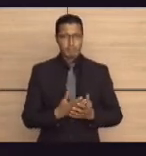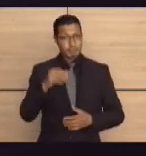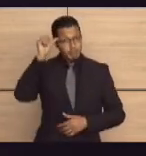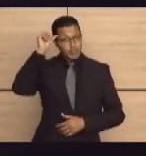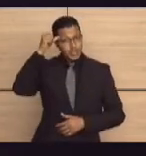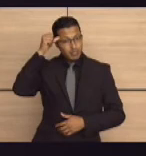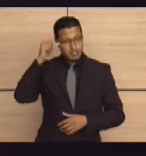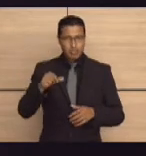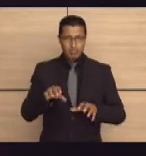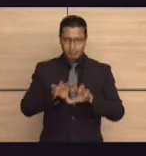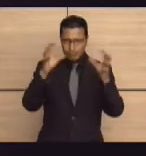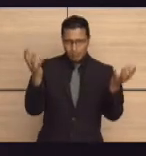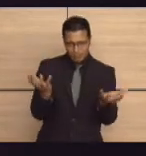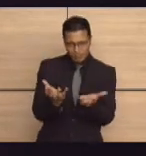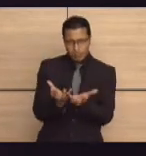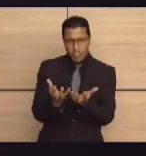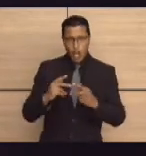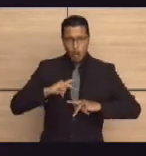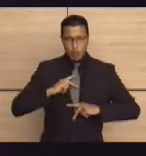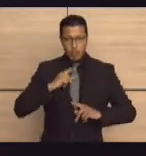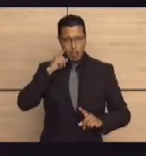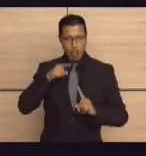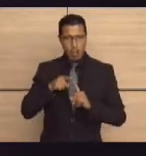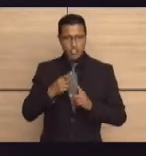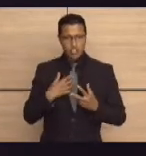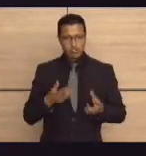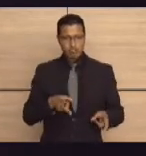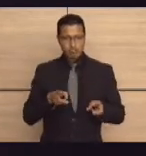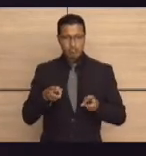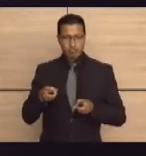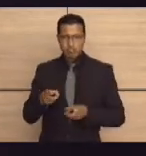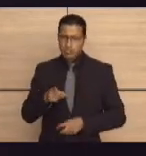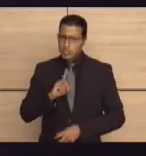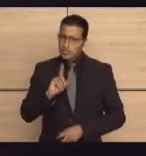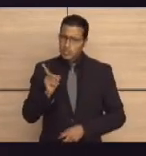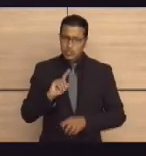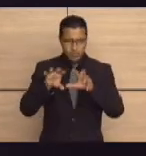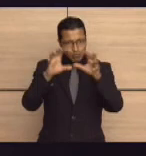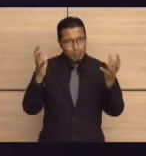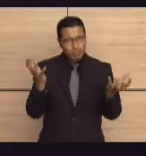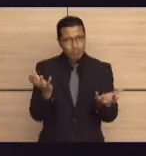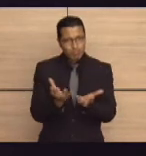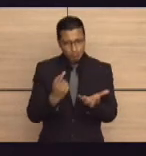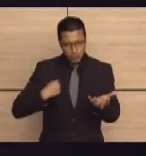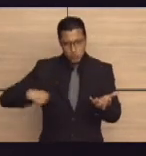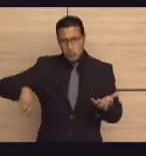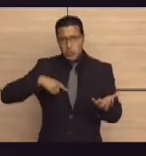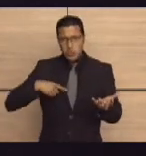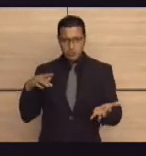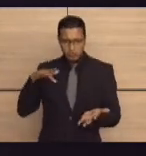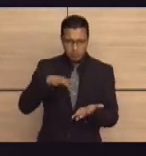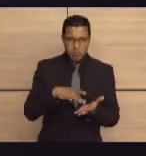Recuerden que el mundo no está hecho para nuestro beneficio personal. No vinimos al mundo a buscar nuestro propio beneficio. Busquen el bien